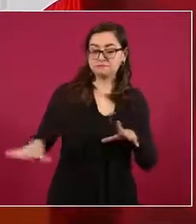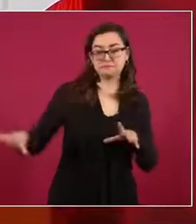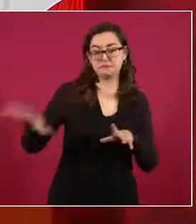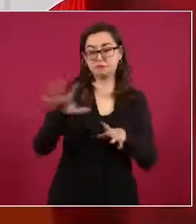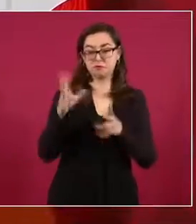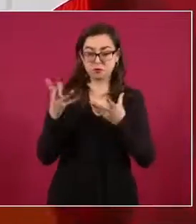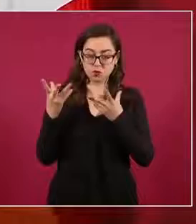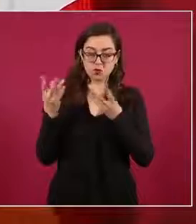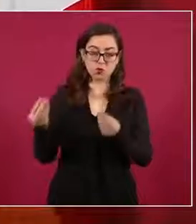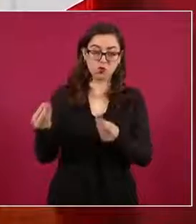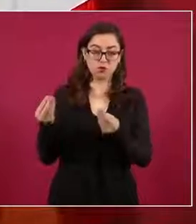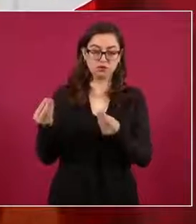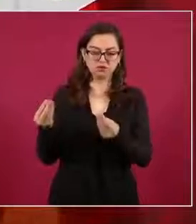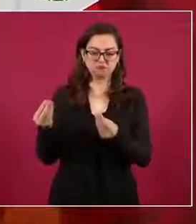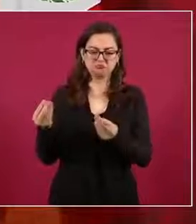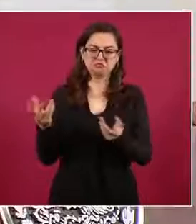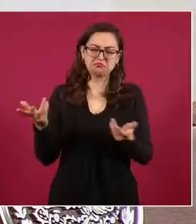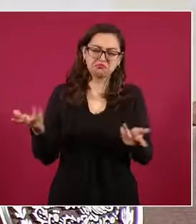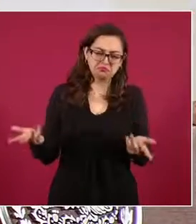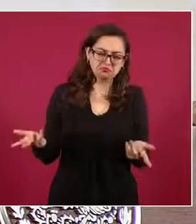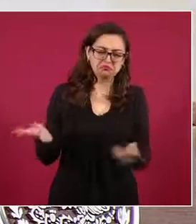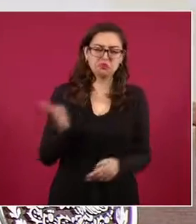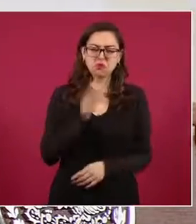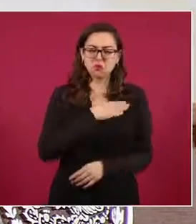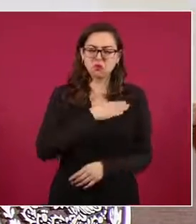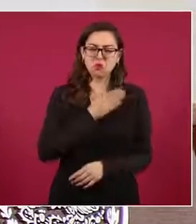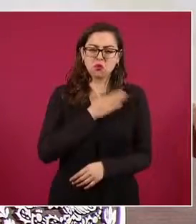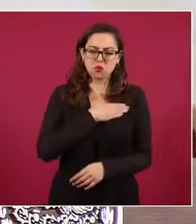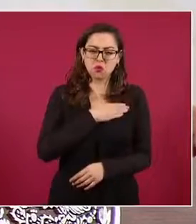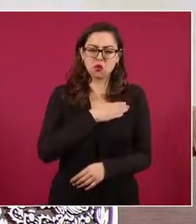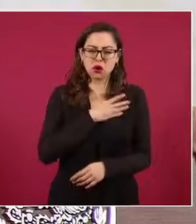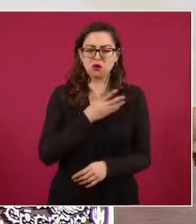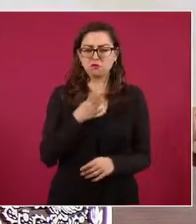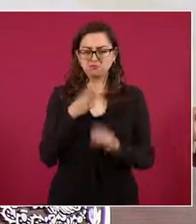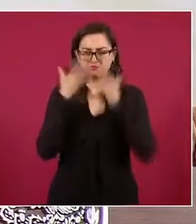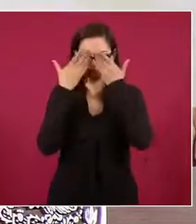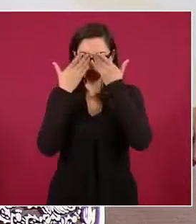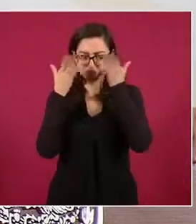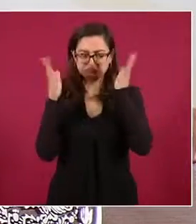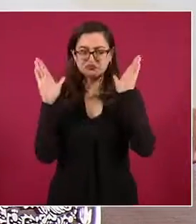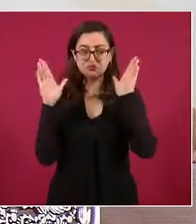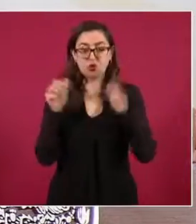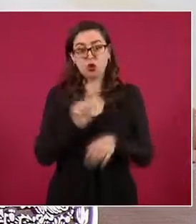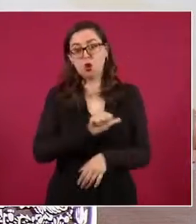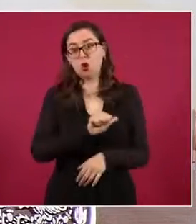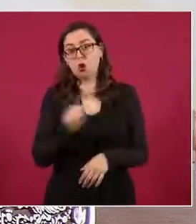pues de buena fe y otros que simulan ser progresistas, ¿no?